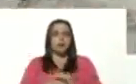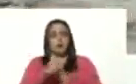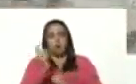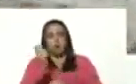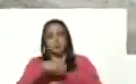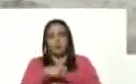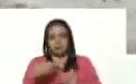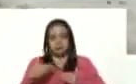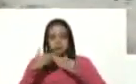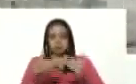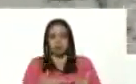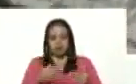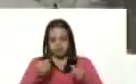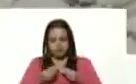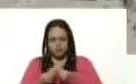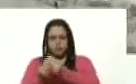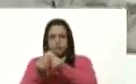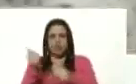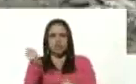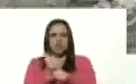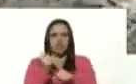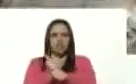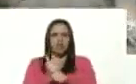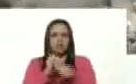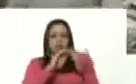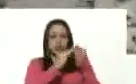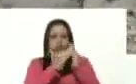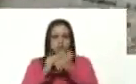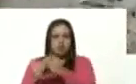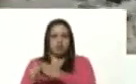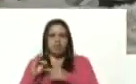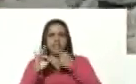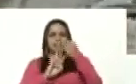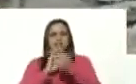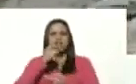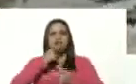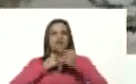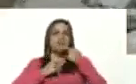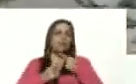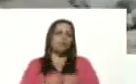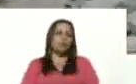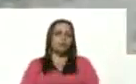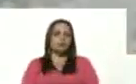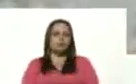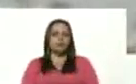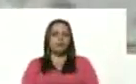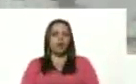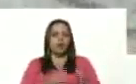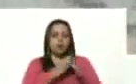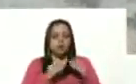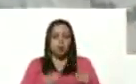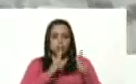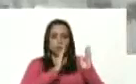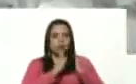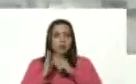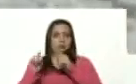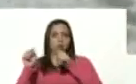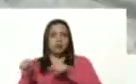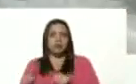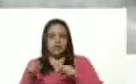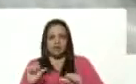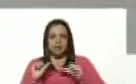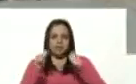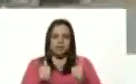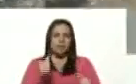venimos trabajando con la mano con las comunas, con Tricolor, todos organizados allí. Empezamos